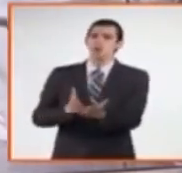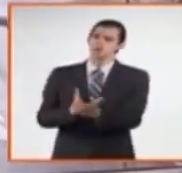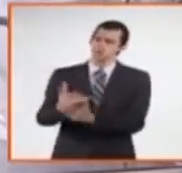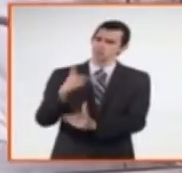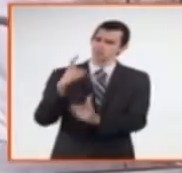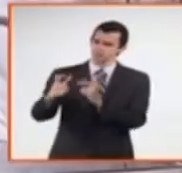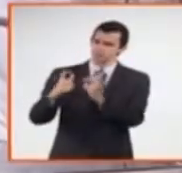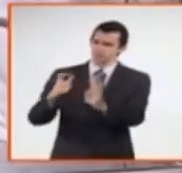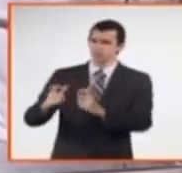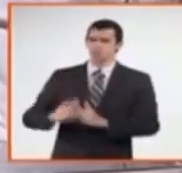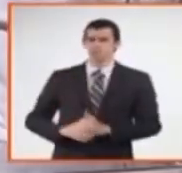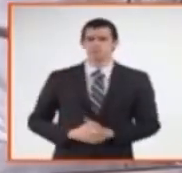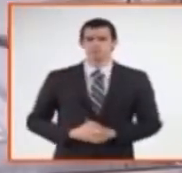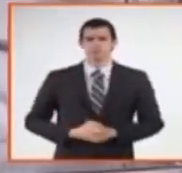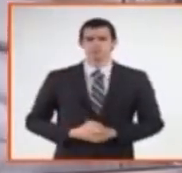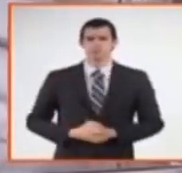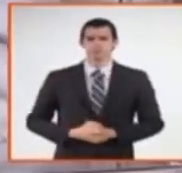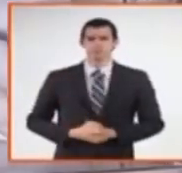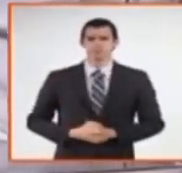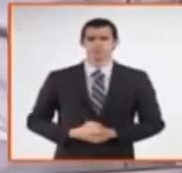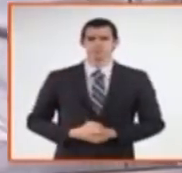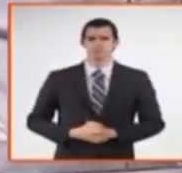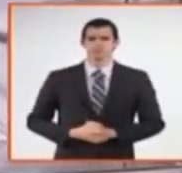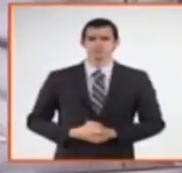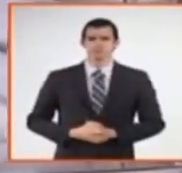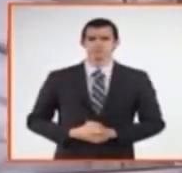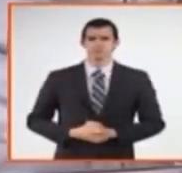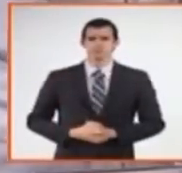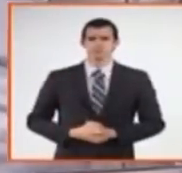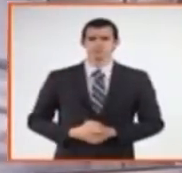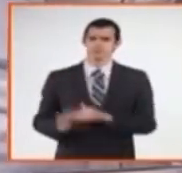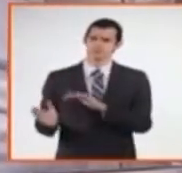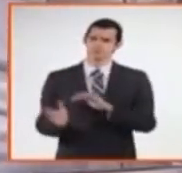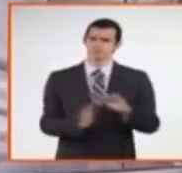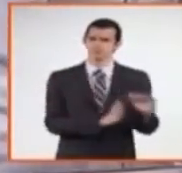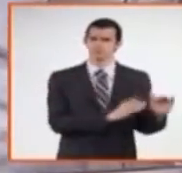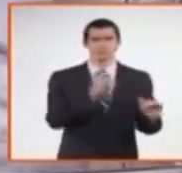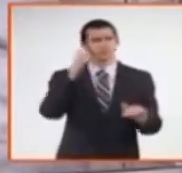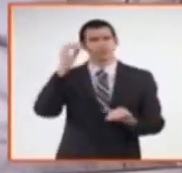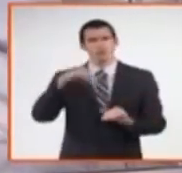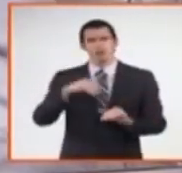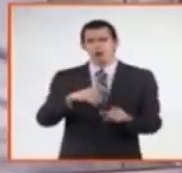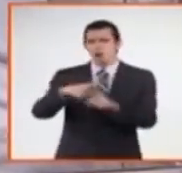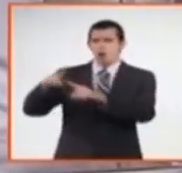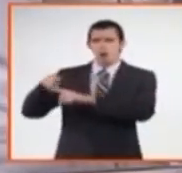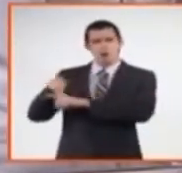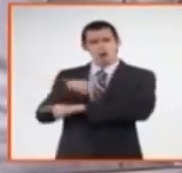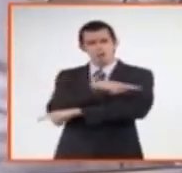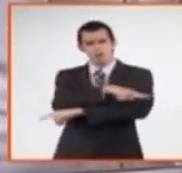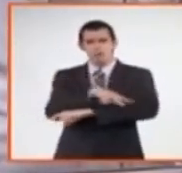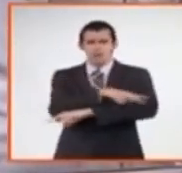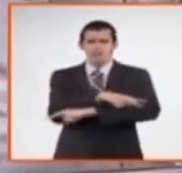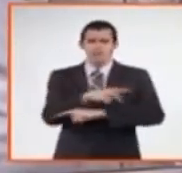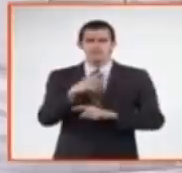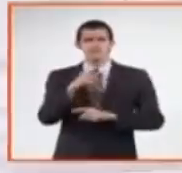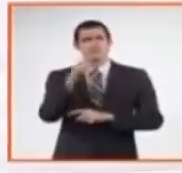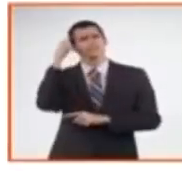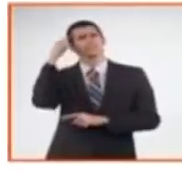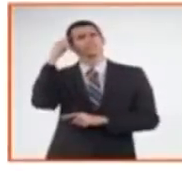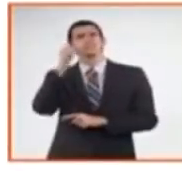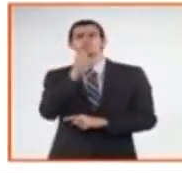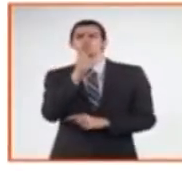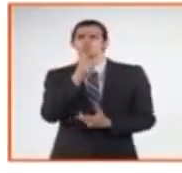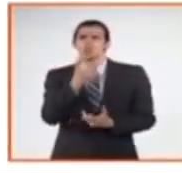hagan hay una pregunta muy frecuente en las vacunas estudian el mundo cuánto dura la respuesta anticuerpos